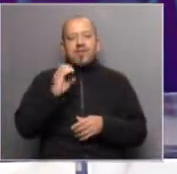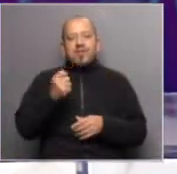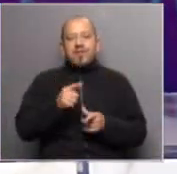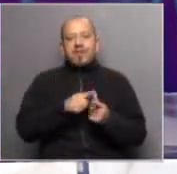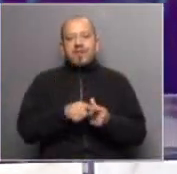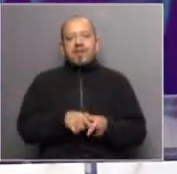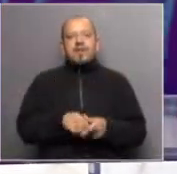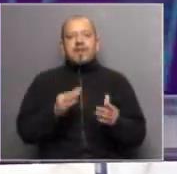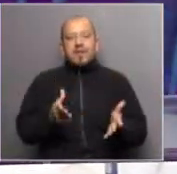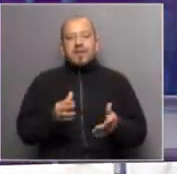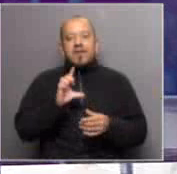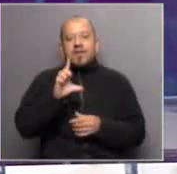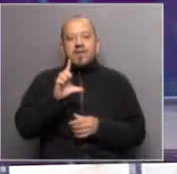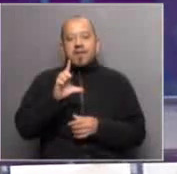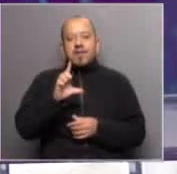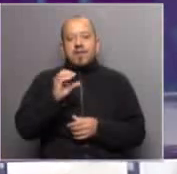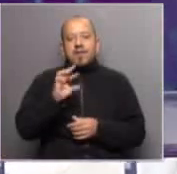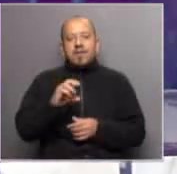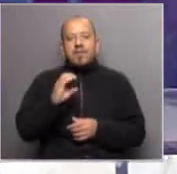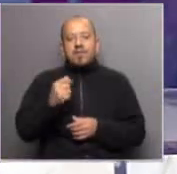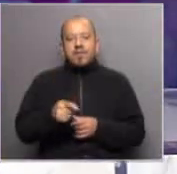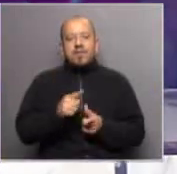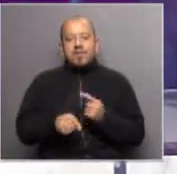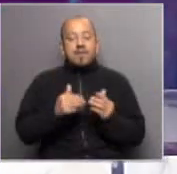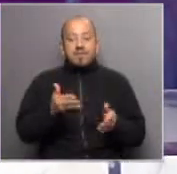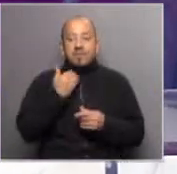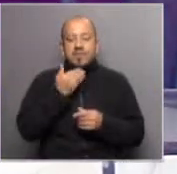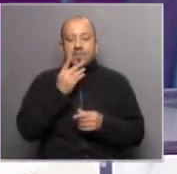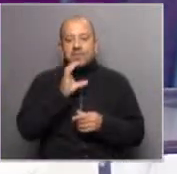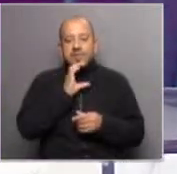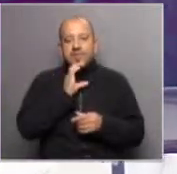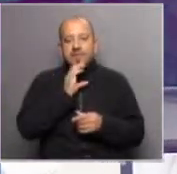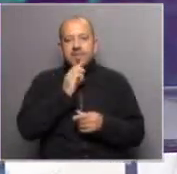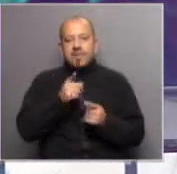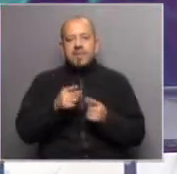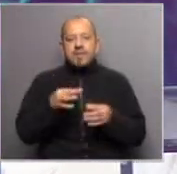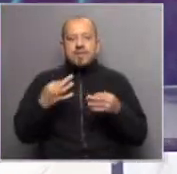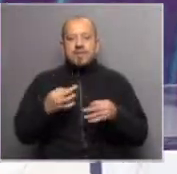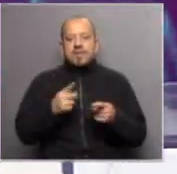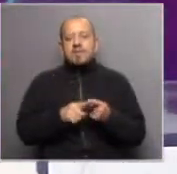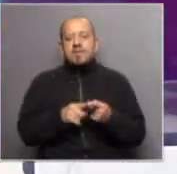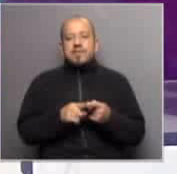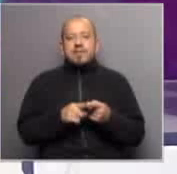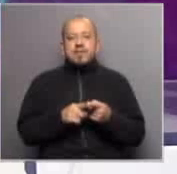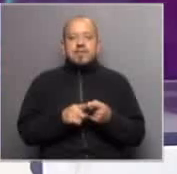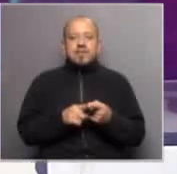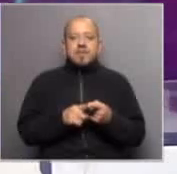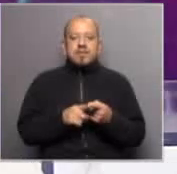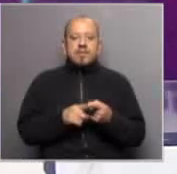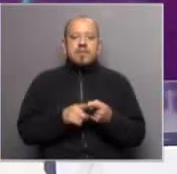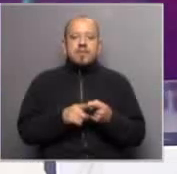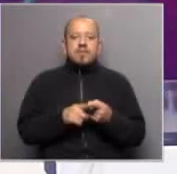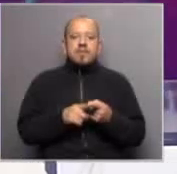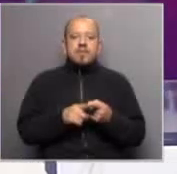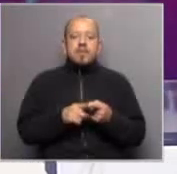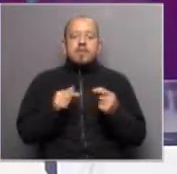Lorca. ¡Qué Lorca! No, es muy fuerte, no conocía esa anécdota. Realmente muy graciosa. Bueno, como verán, no